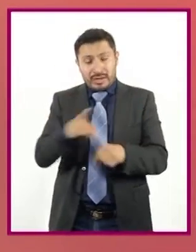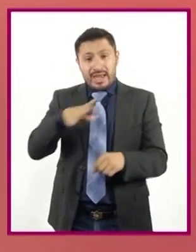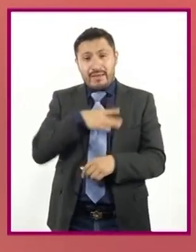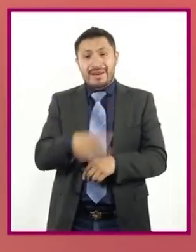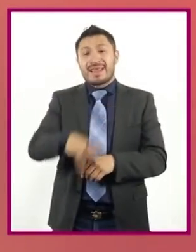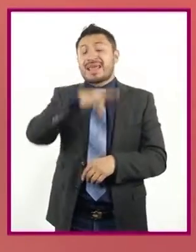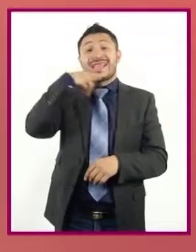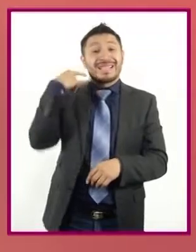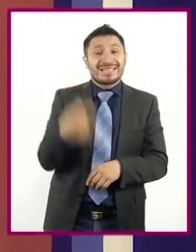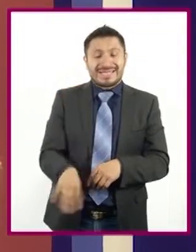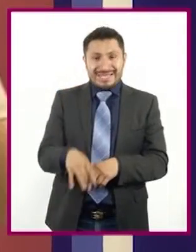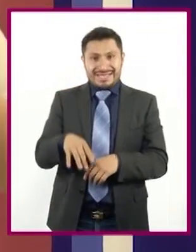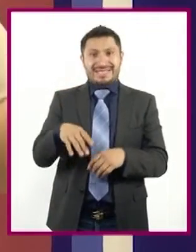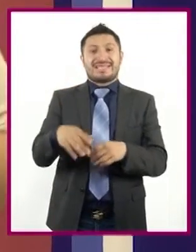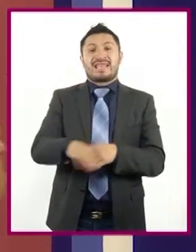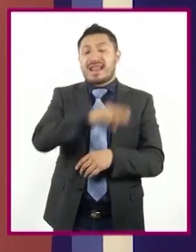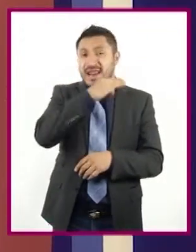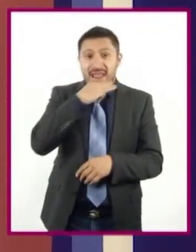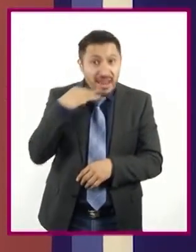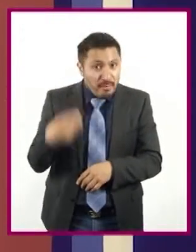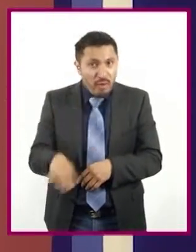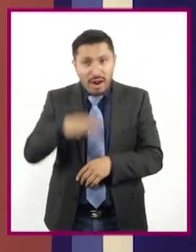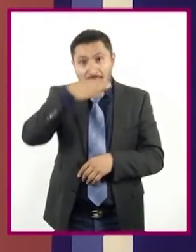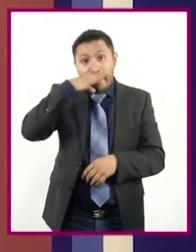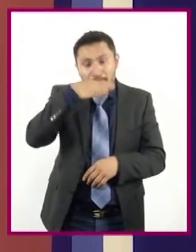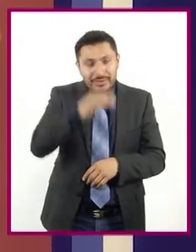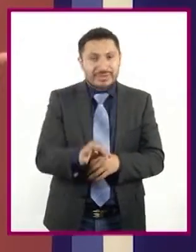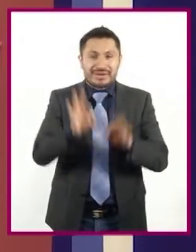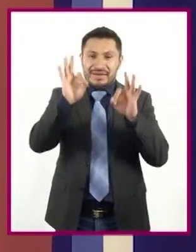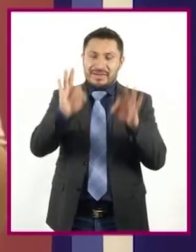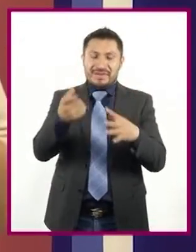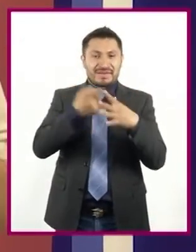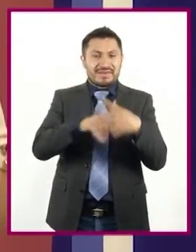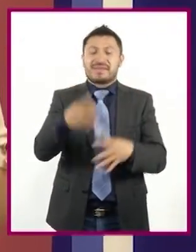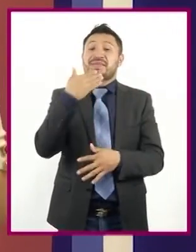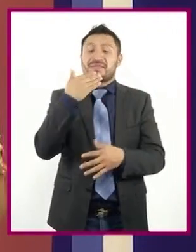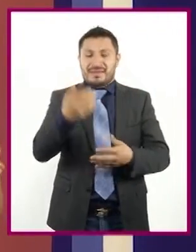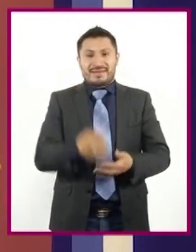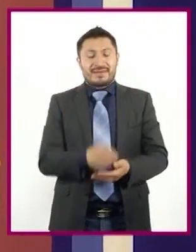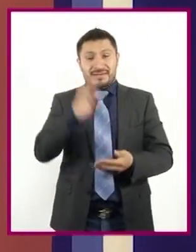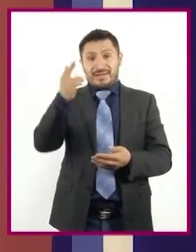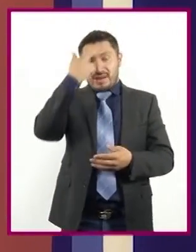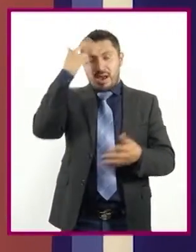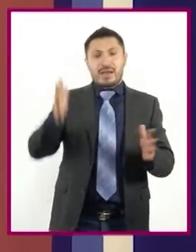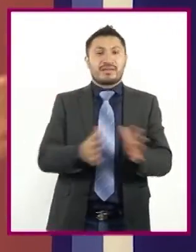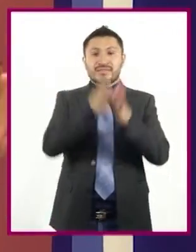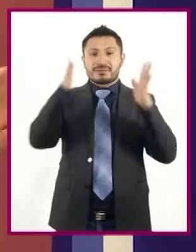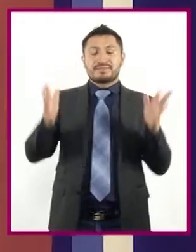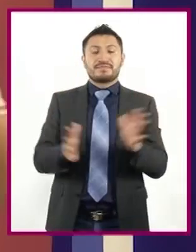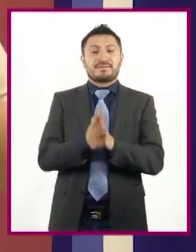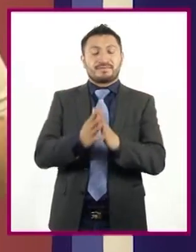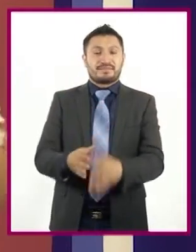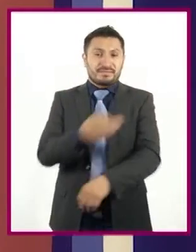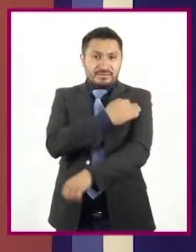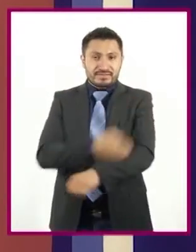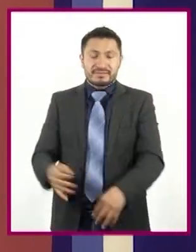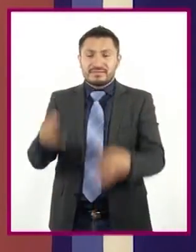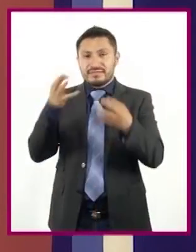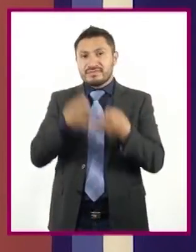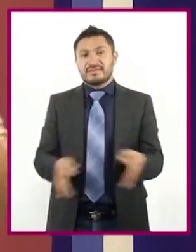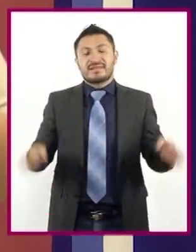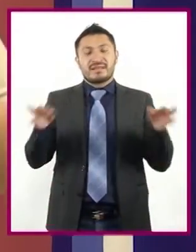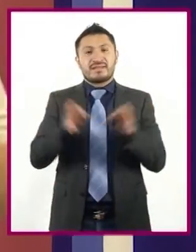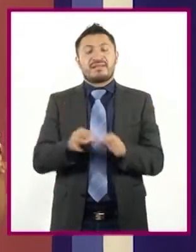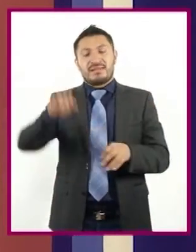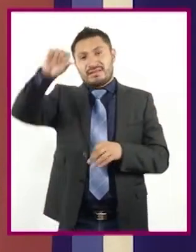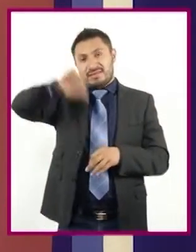y pozole. Muy buen inicio para esta lección. Les recordamos que la participación familiar es un pilar fundamental en el